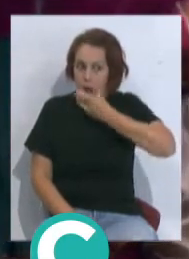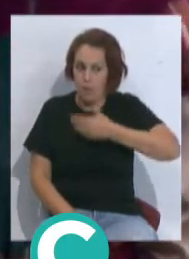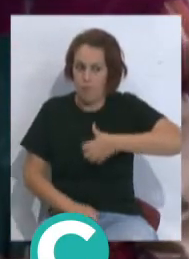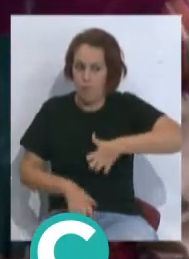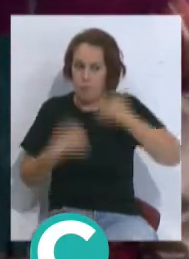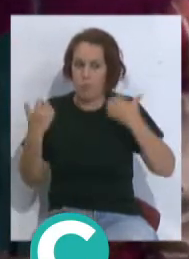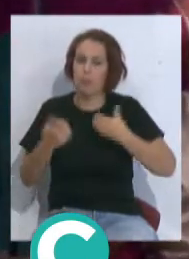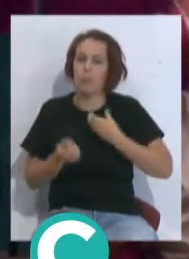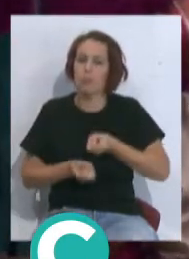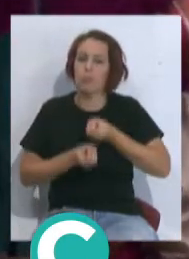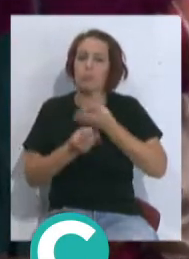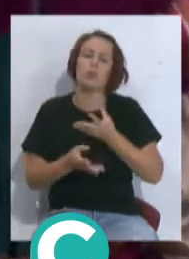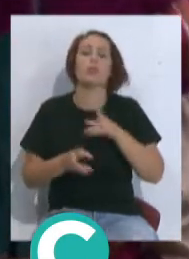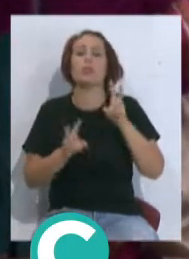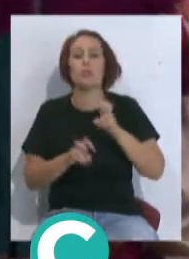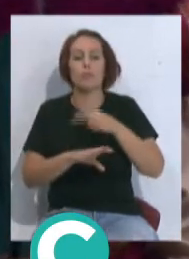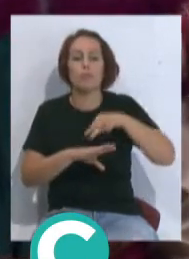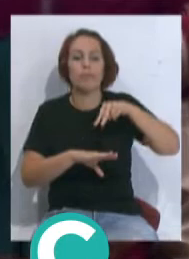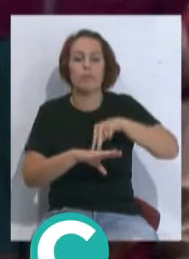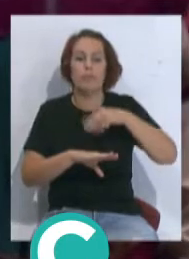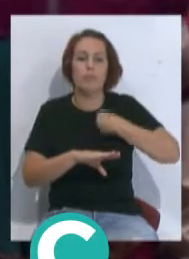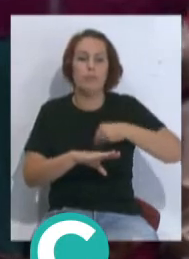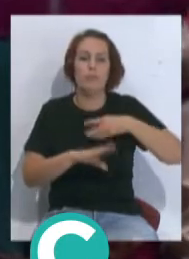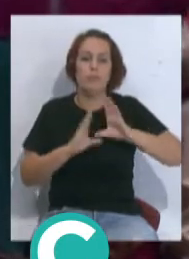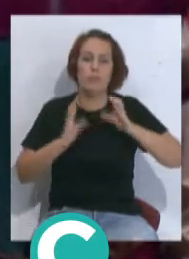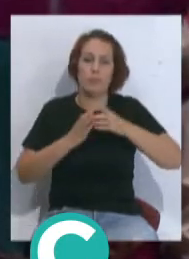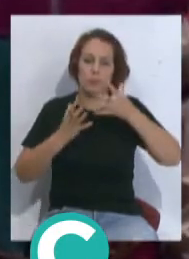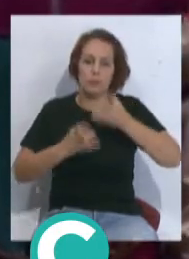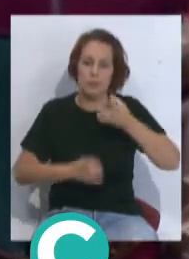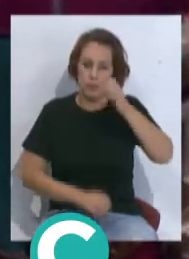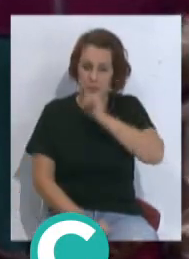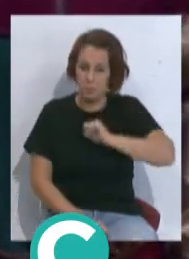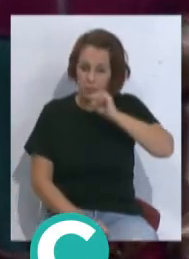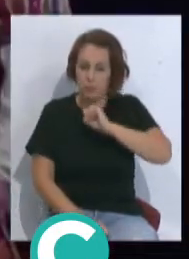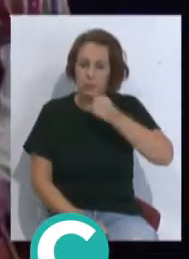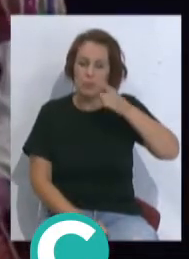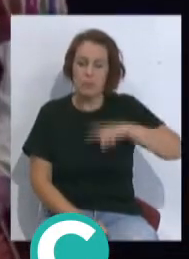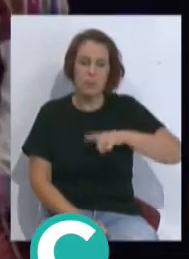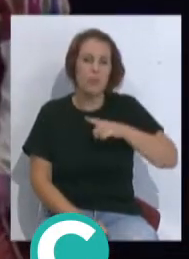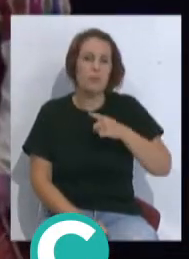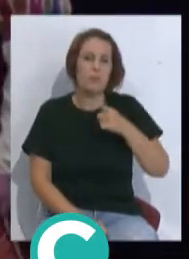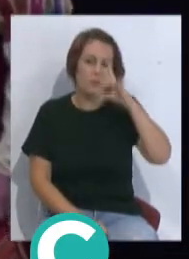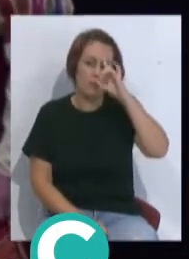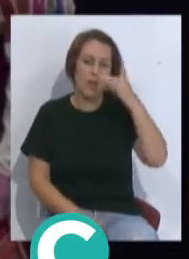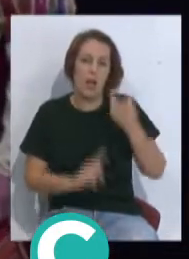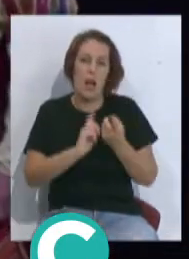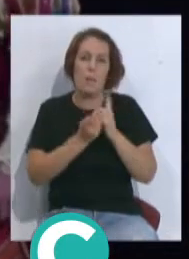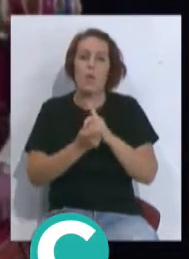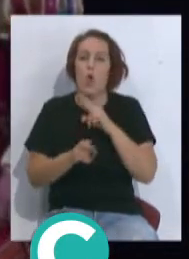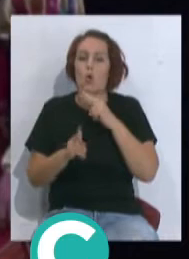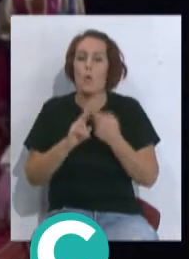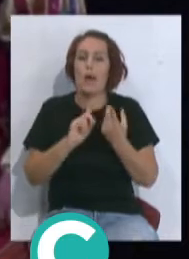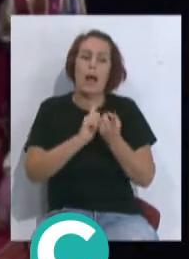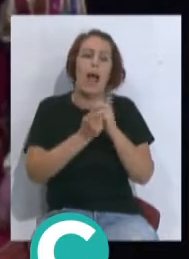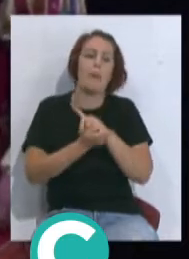Esos comentarios que tuvo sobre un escenario mientras cantaba la comparsa, ¿no? Incluso un posible cambio de idea y de nombre en